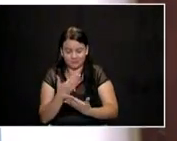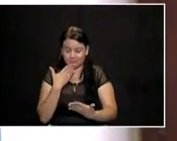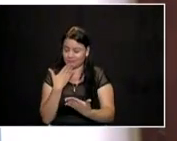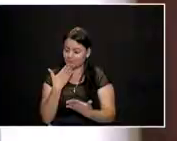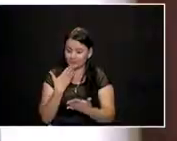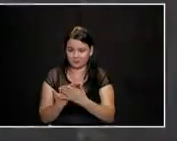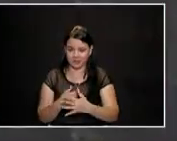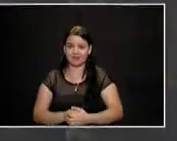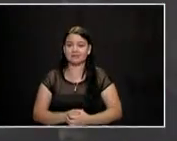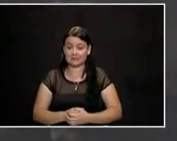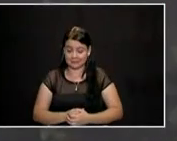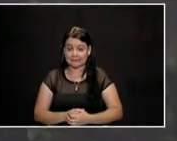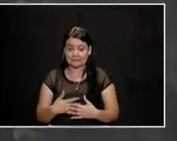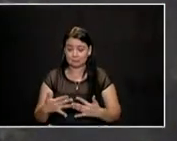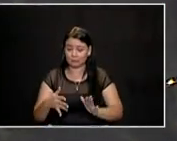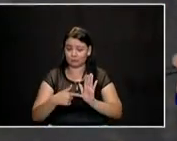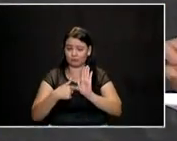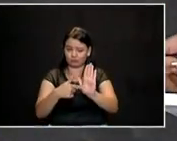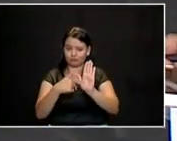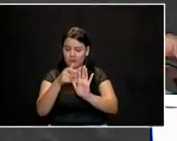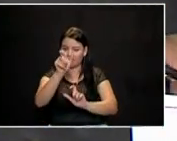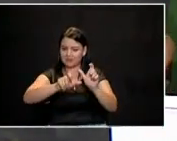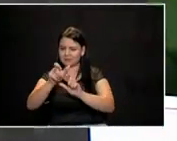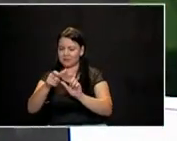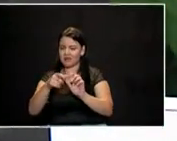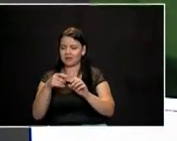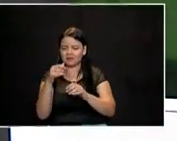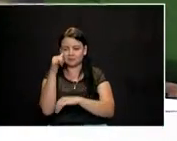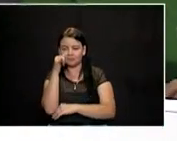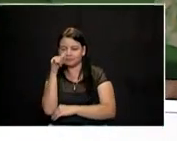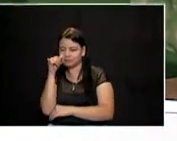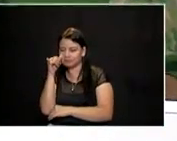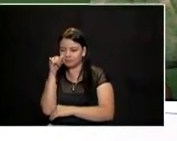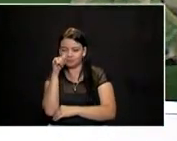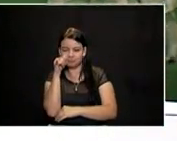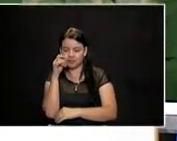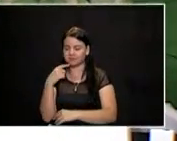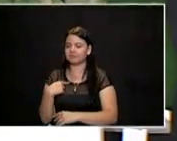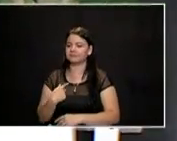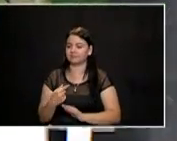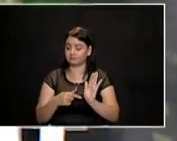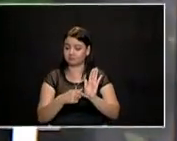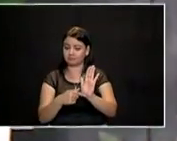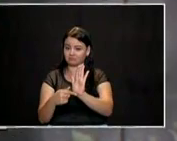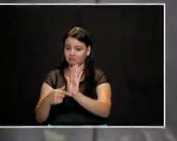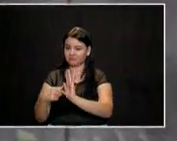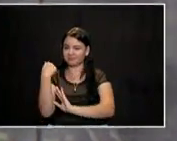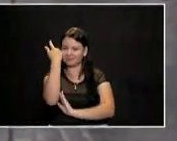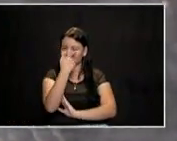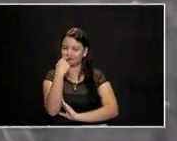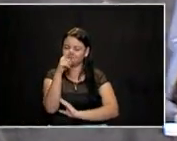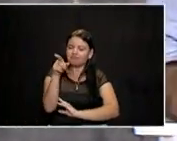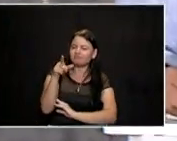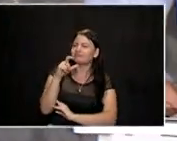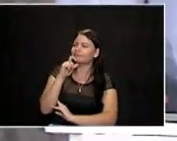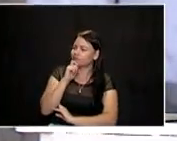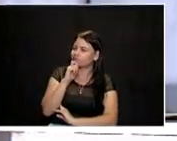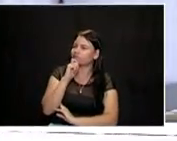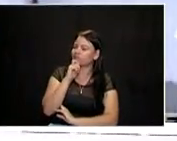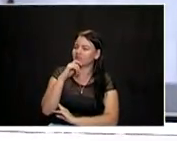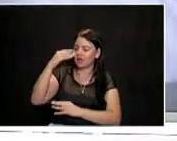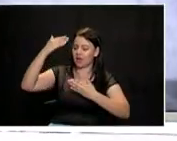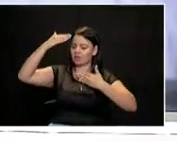de cara a la comunidad, a la gente, para que la gente tenga opciones y pueda votar y elegir a conciencia